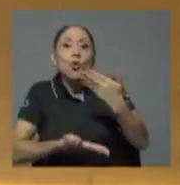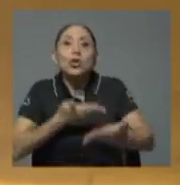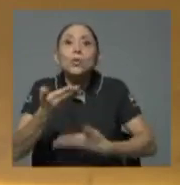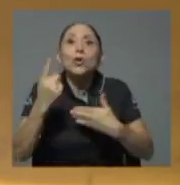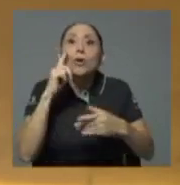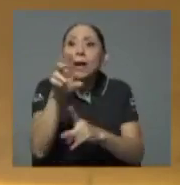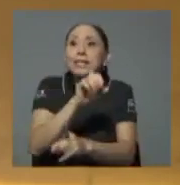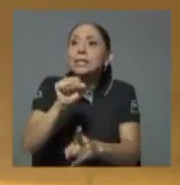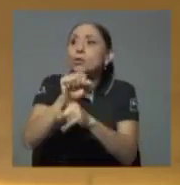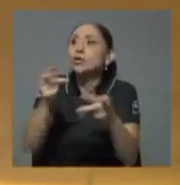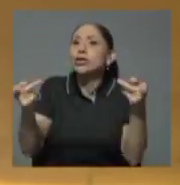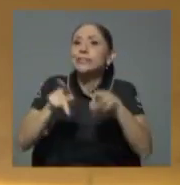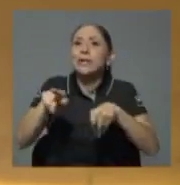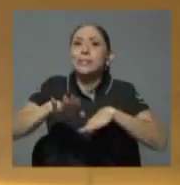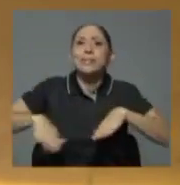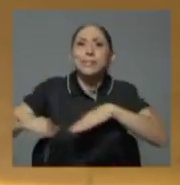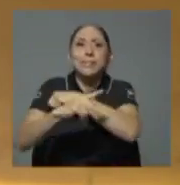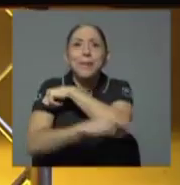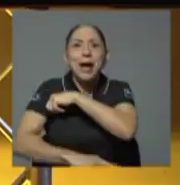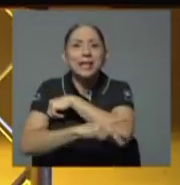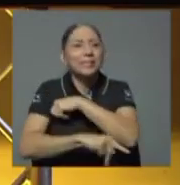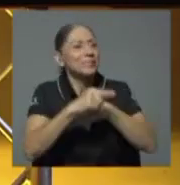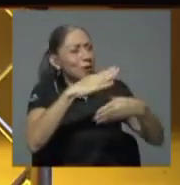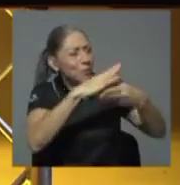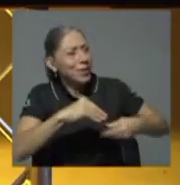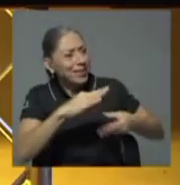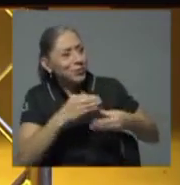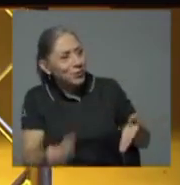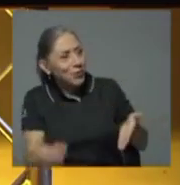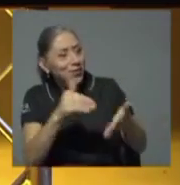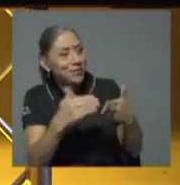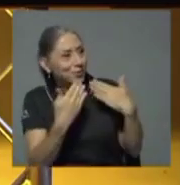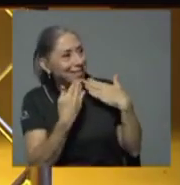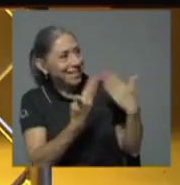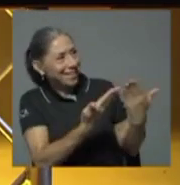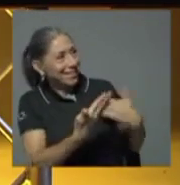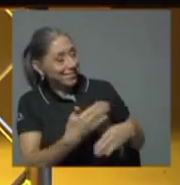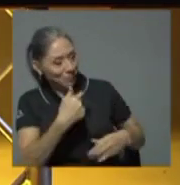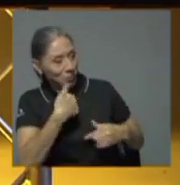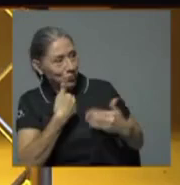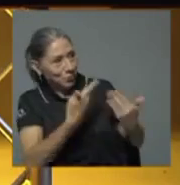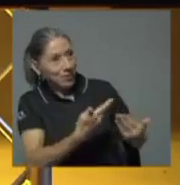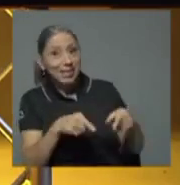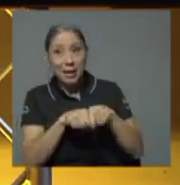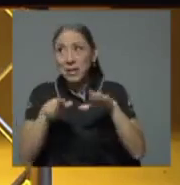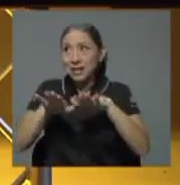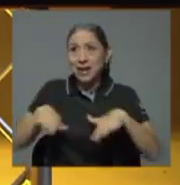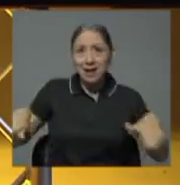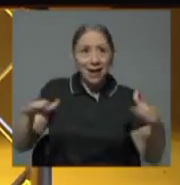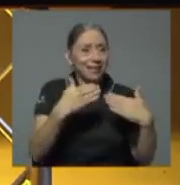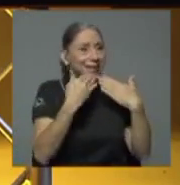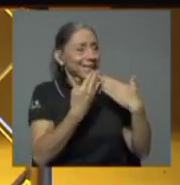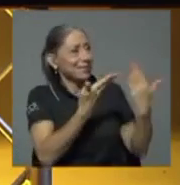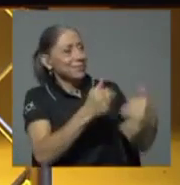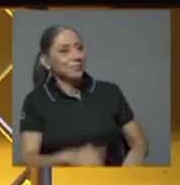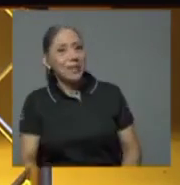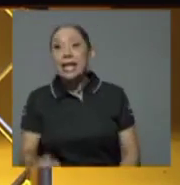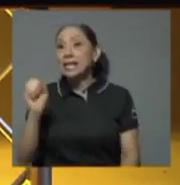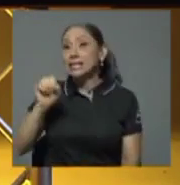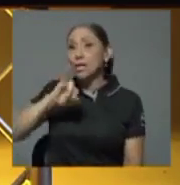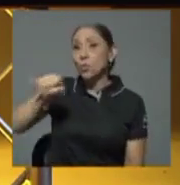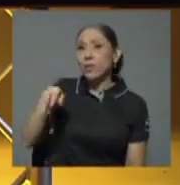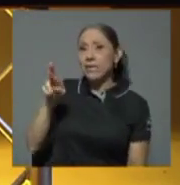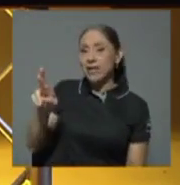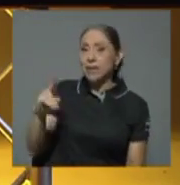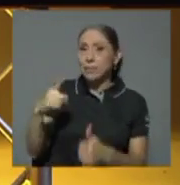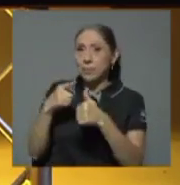país. Cuéntenos de eso, don Gerardo, y de nuevo muchas gracias a nombre mío y del canal. Sí, don Juan Rafael, de nuevo